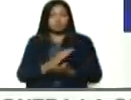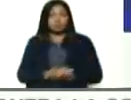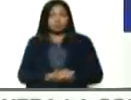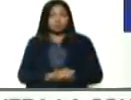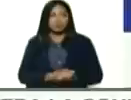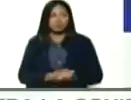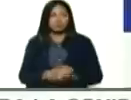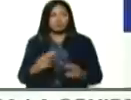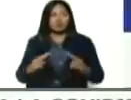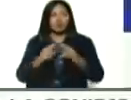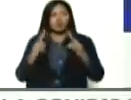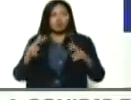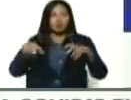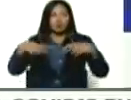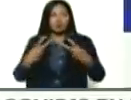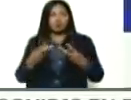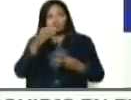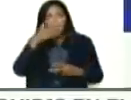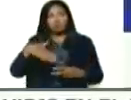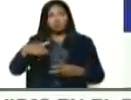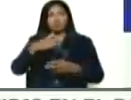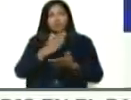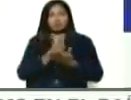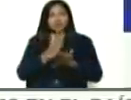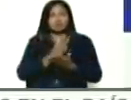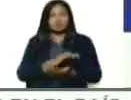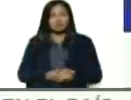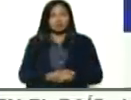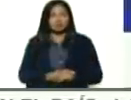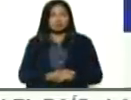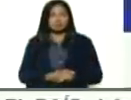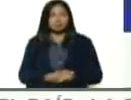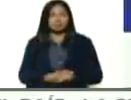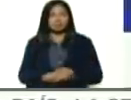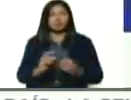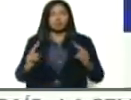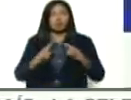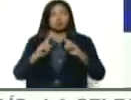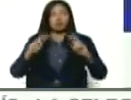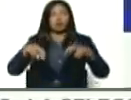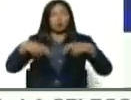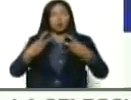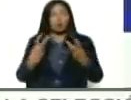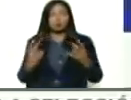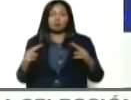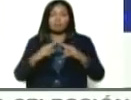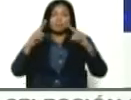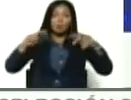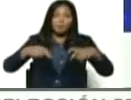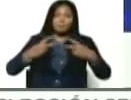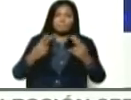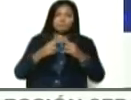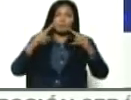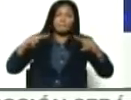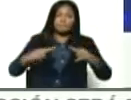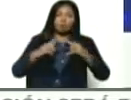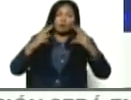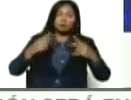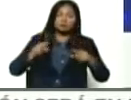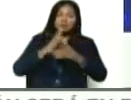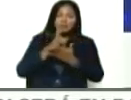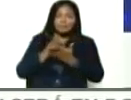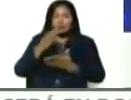del encuentro reencuentro con el pueblo encuentro y reencuentro reencuentro y encuentro con el pueblo